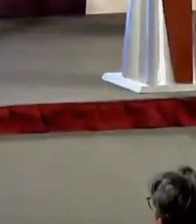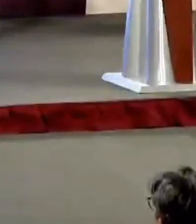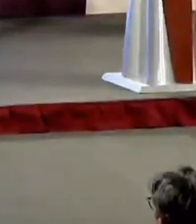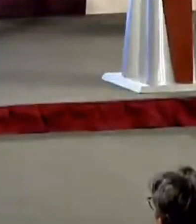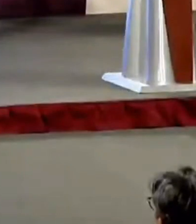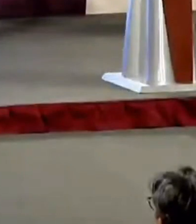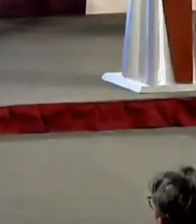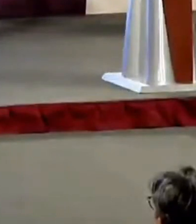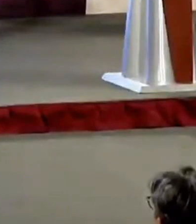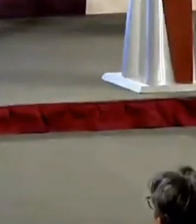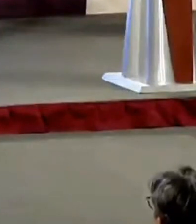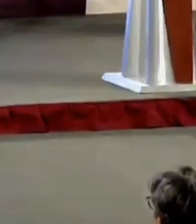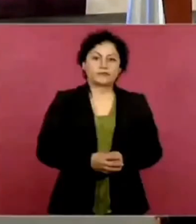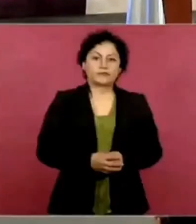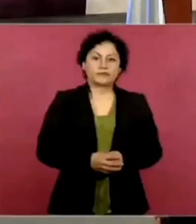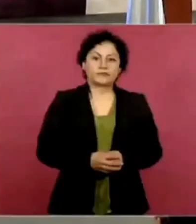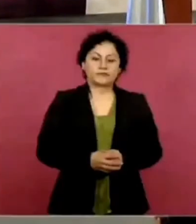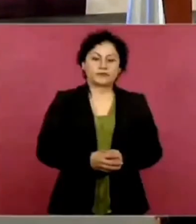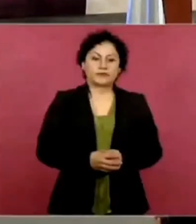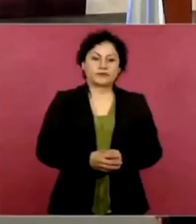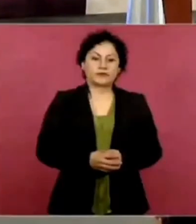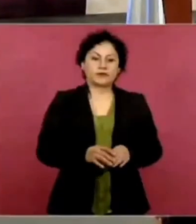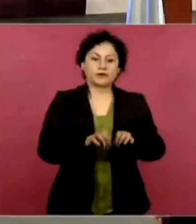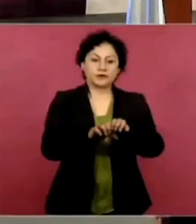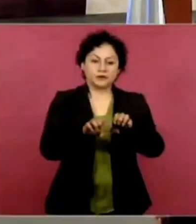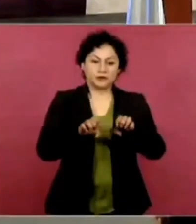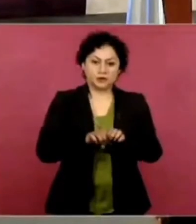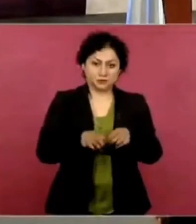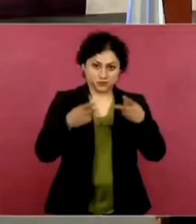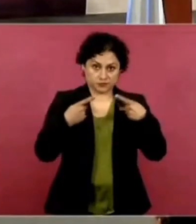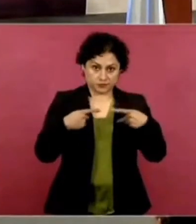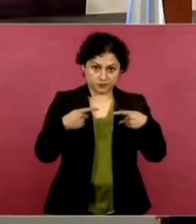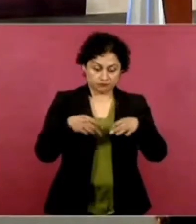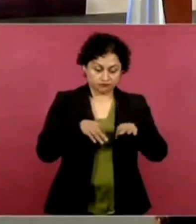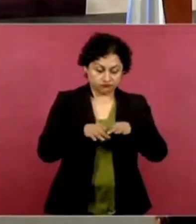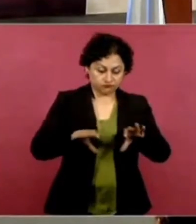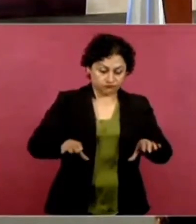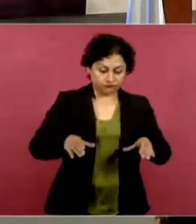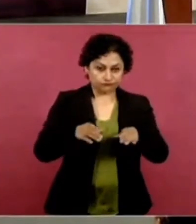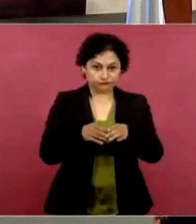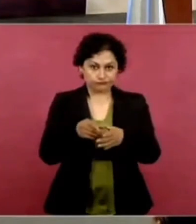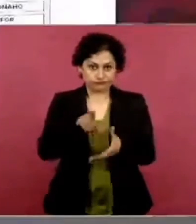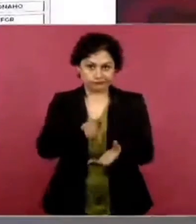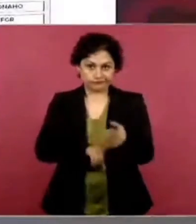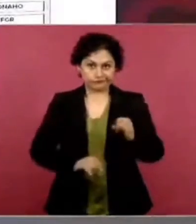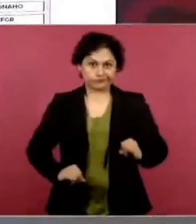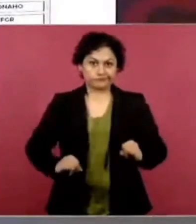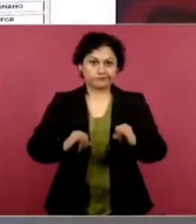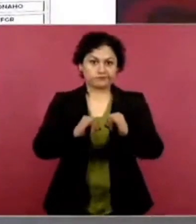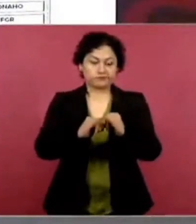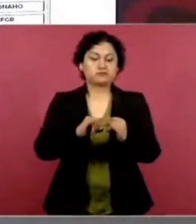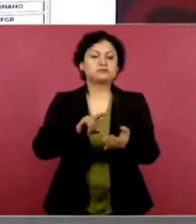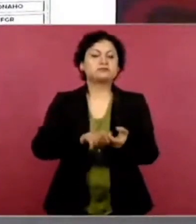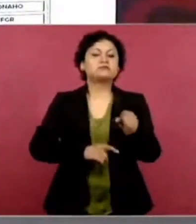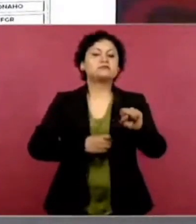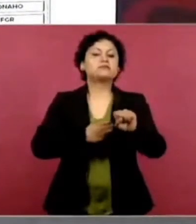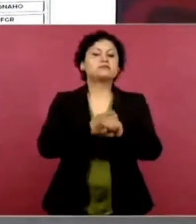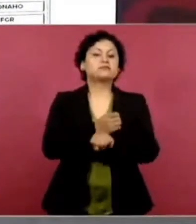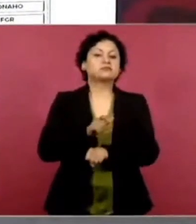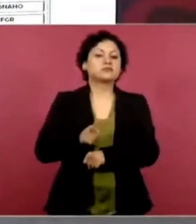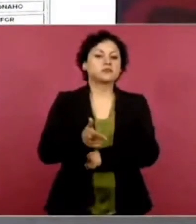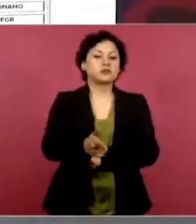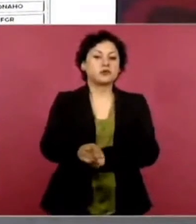sigue equipos de trabajo interinstitucional que se emplea en el estado de Guanajuato México